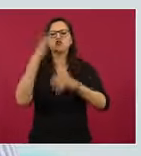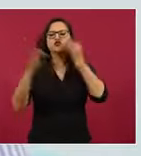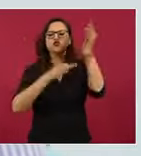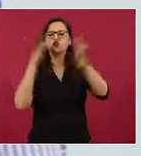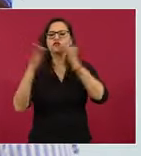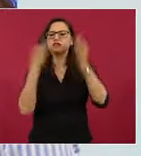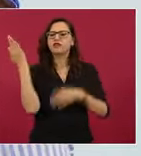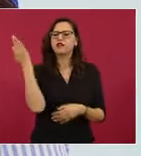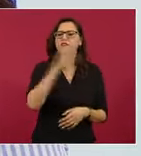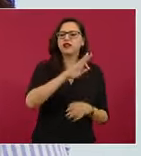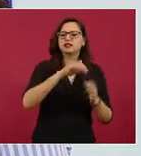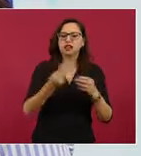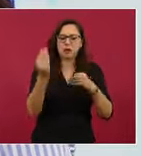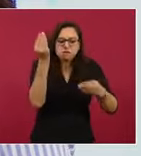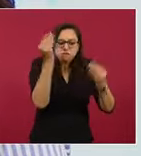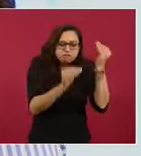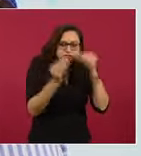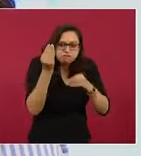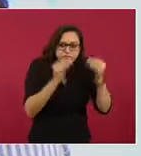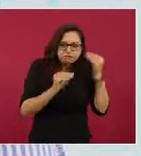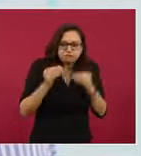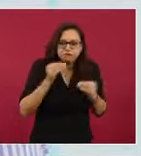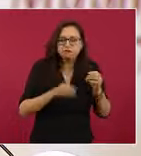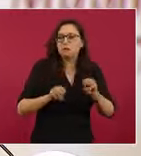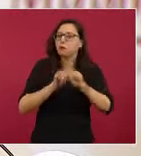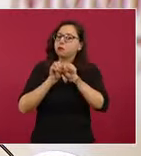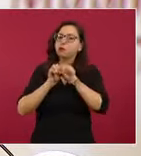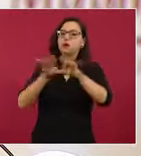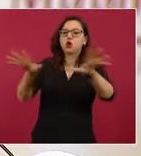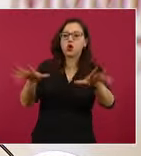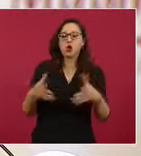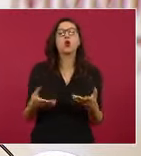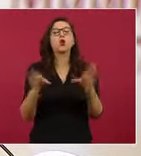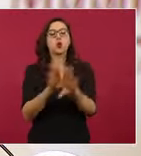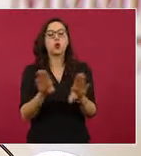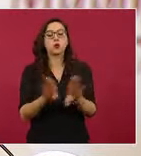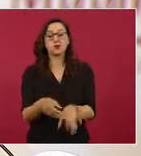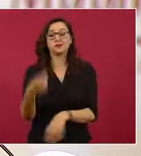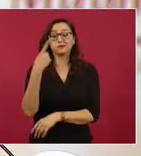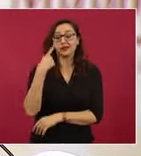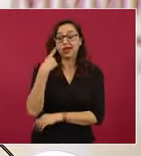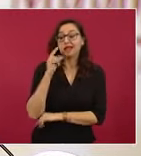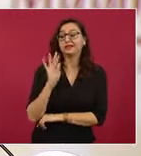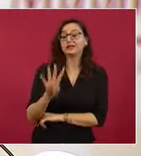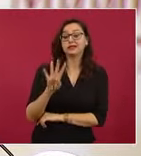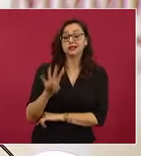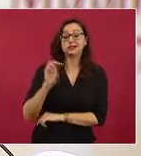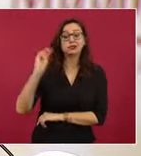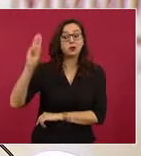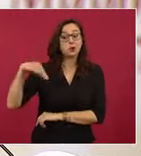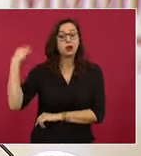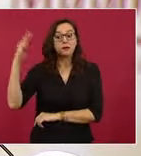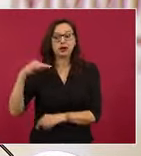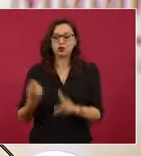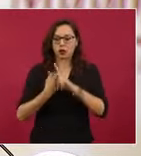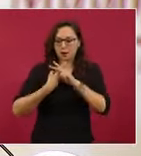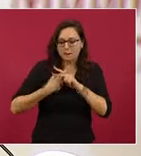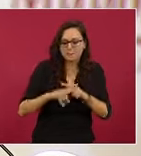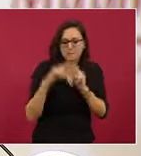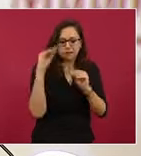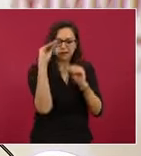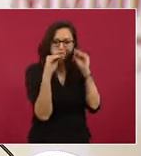Vamos a mostrarles que el 19 de marzo comenzó a circular en redes sociales un montaje, otro más,